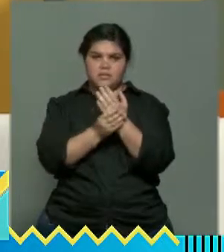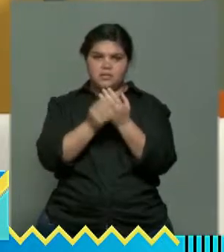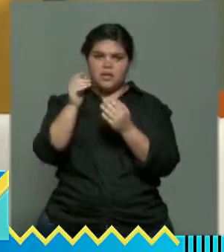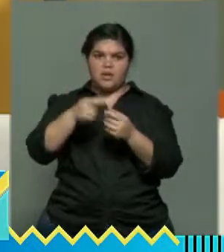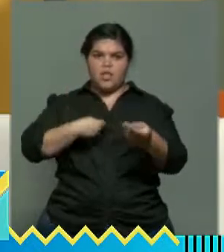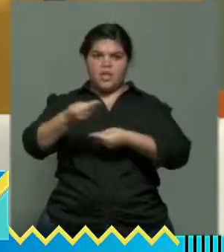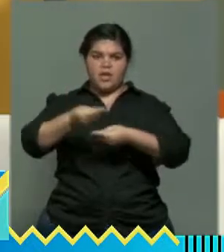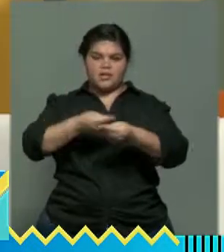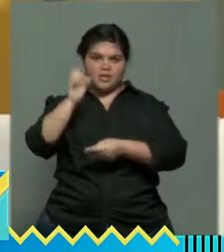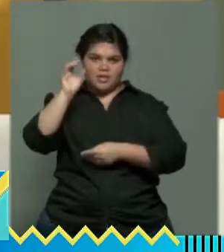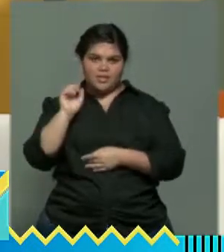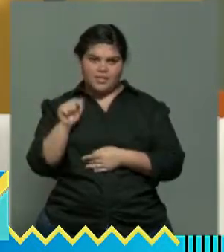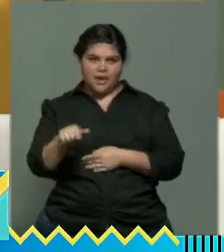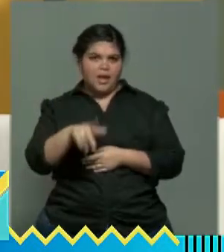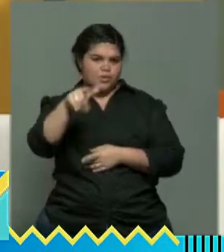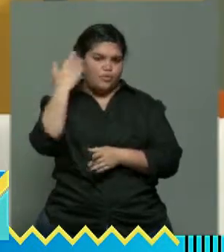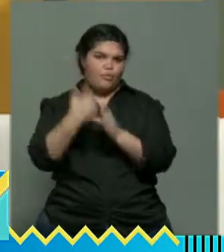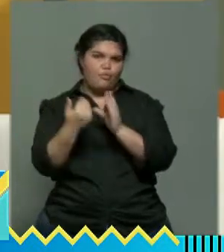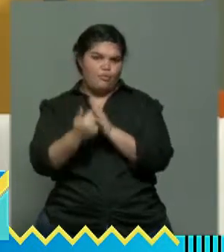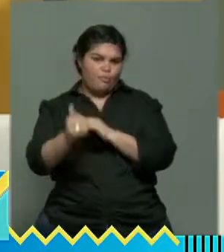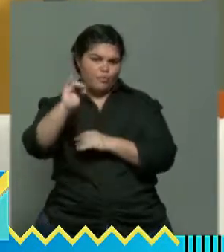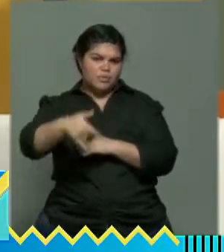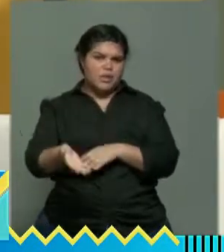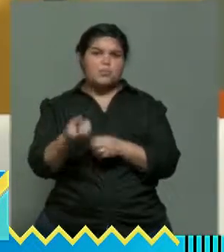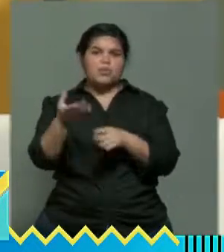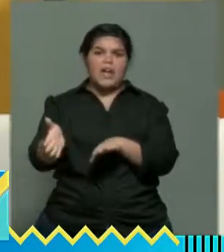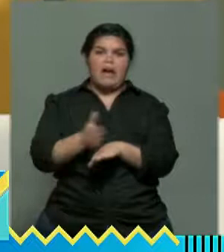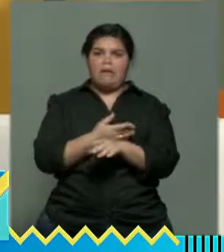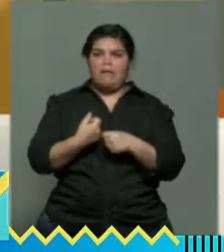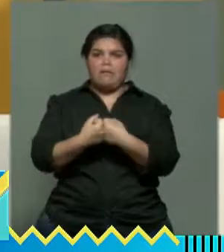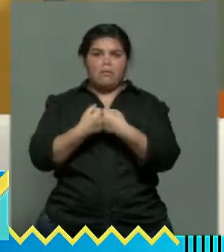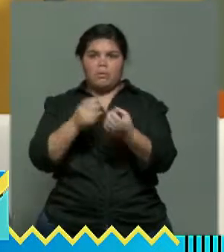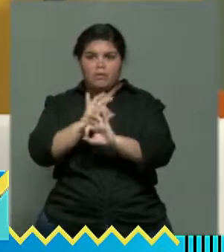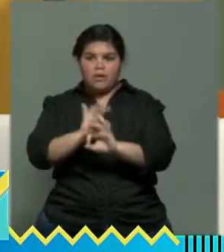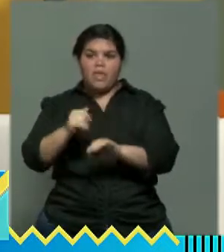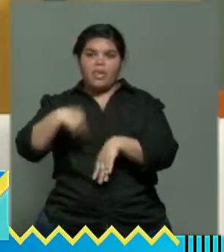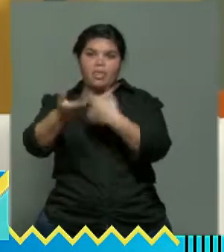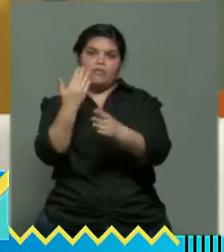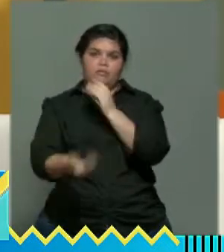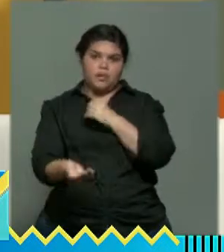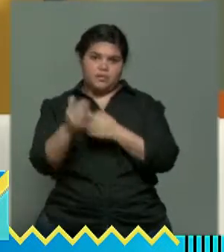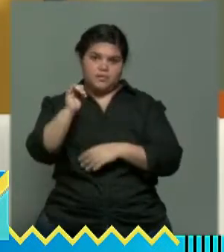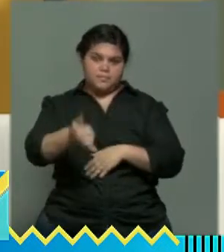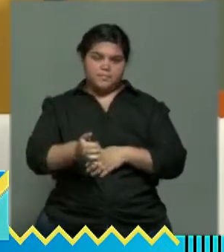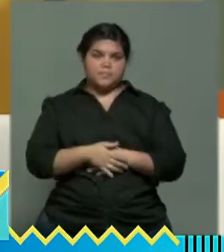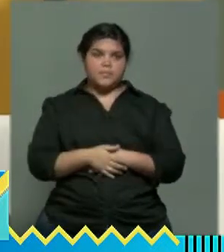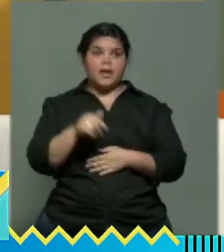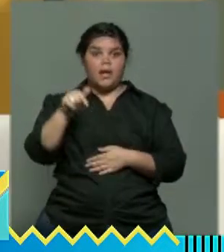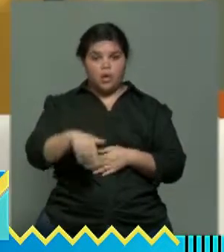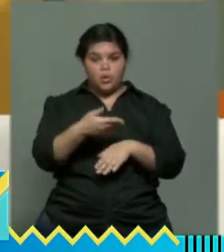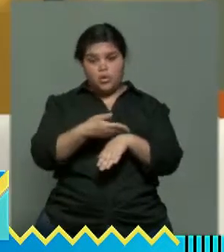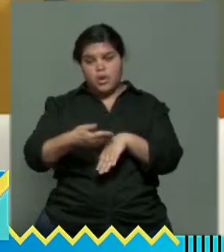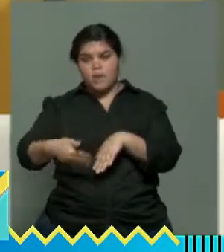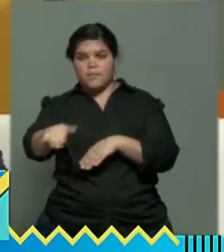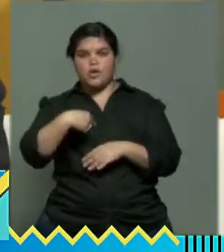eso lleva errores, o sea, cuando vos no las consensuás las cosas, lleva errores. Creemos que ahora viene un periodo, y esa es la